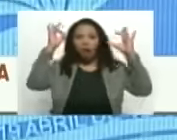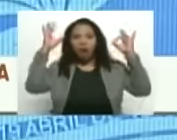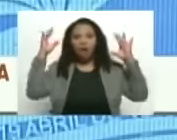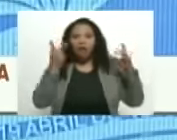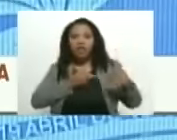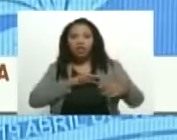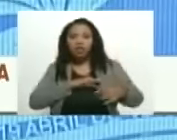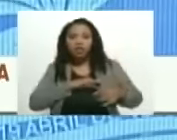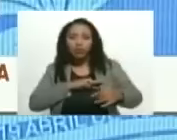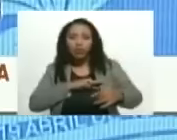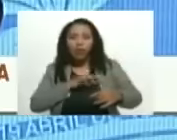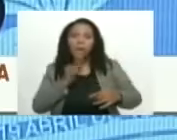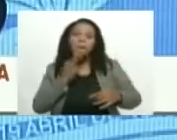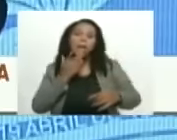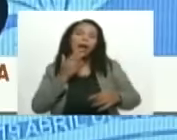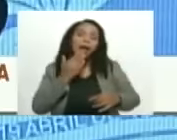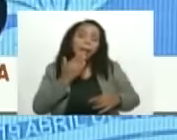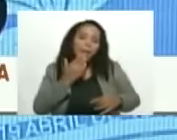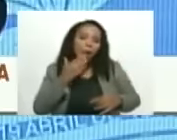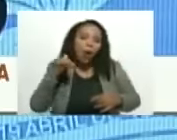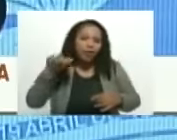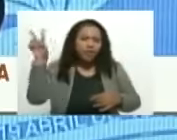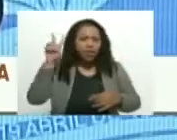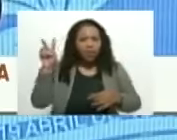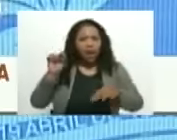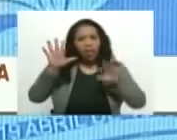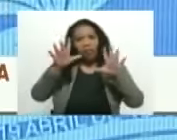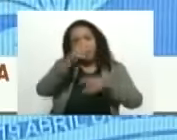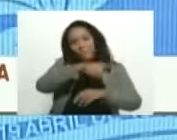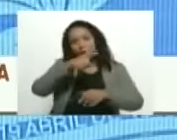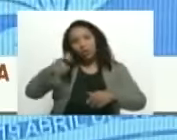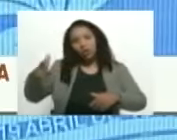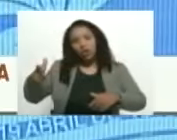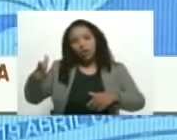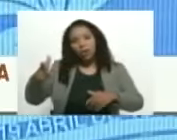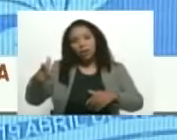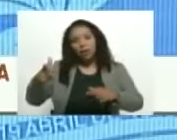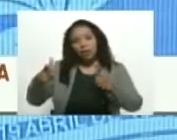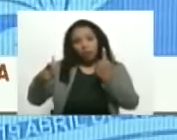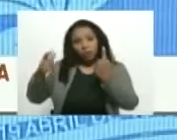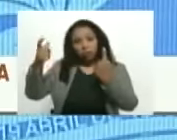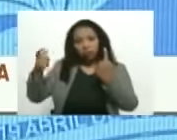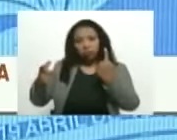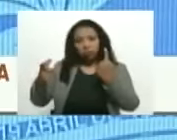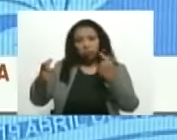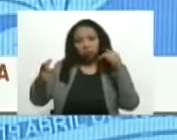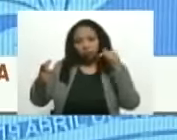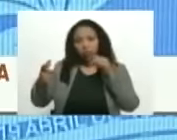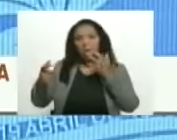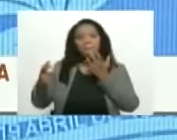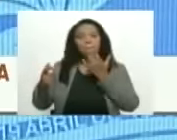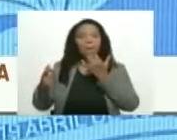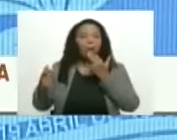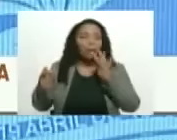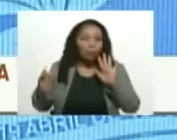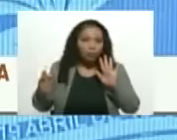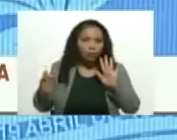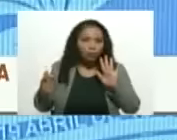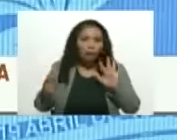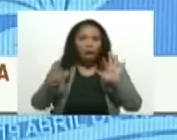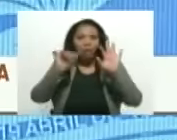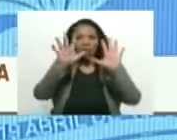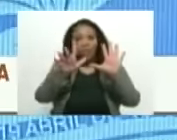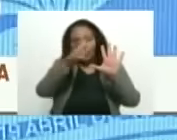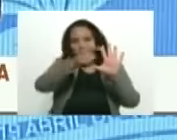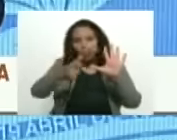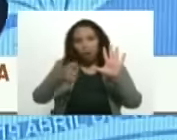hubiera una elección en Venezuela con 10 candidatos y un candidato a una gobernación, por ejemplo, hay 10 candidatos